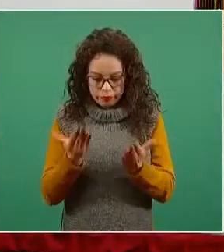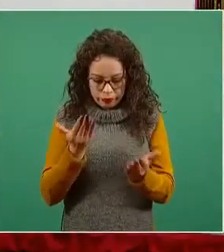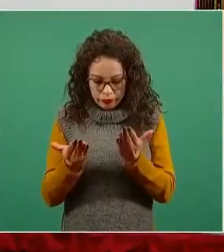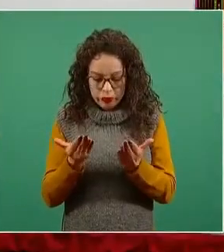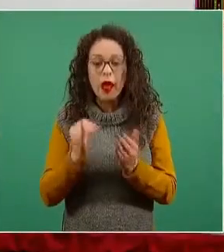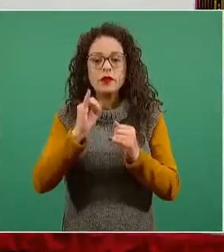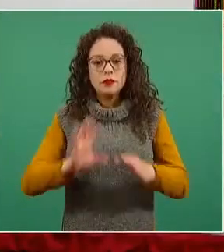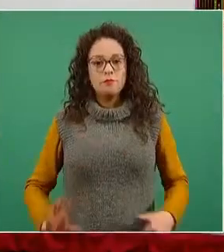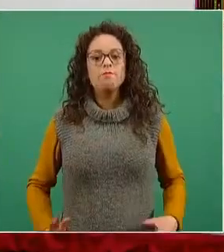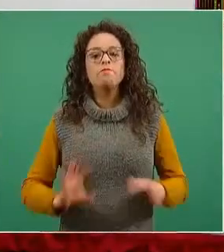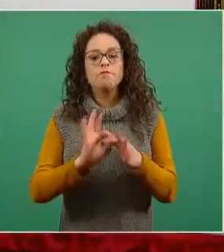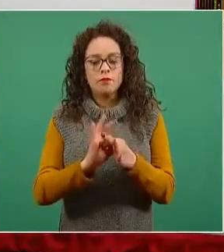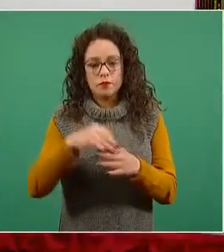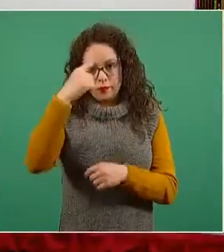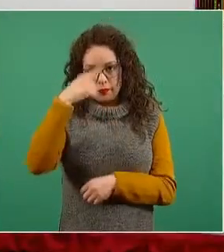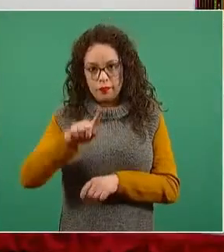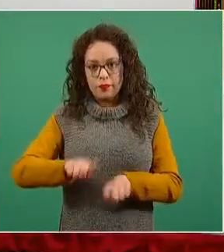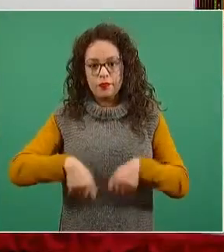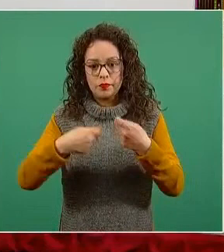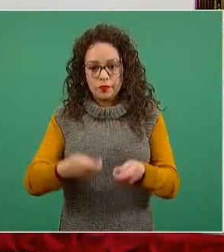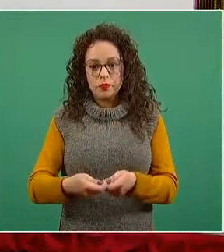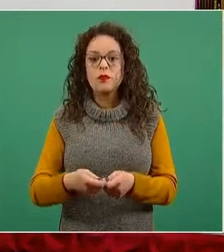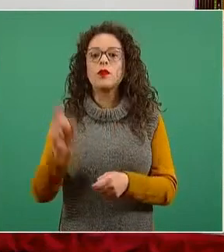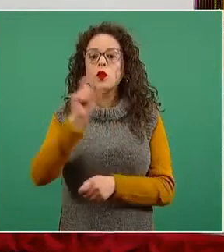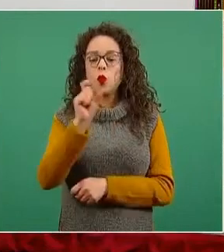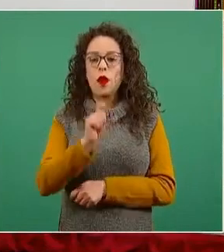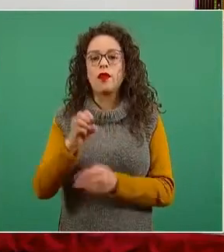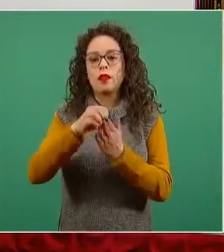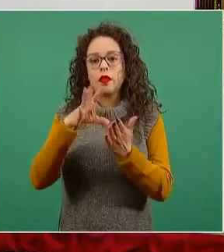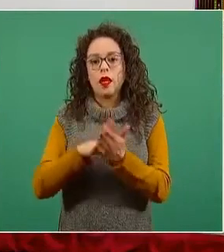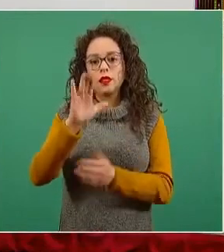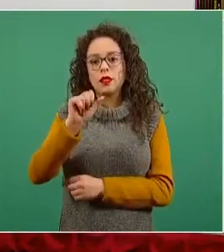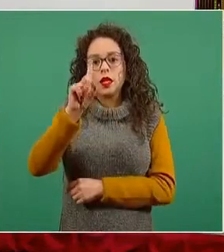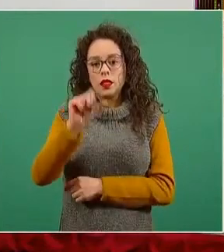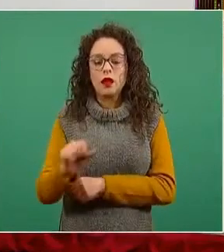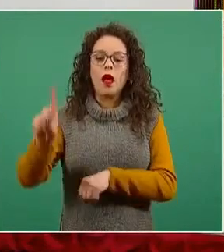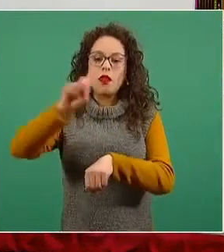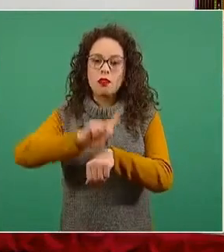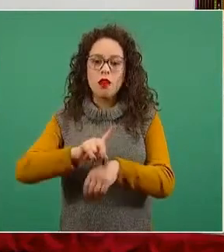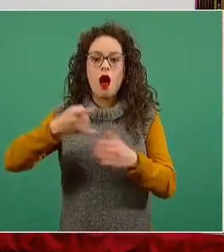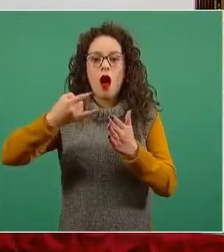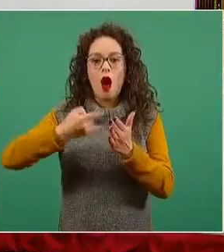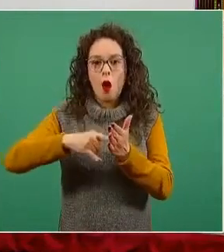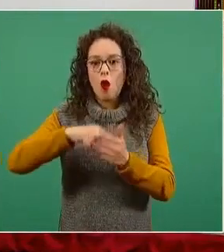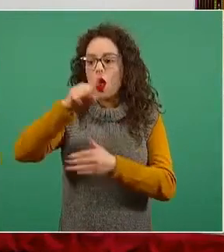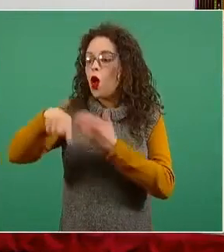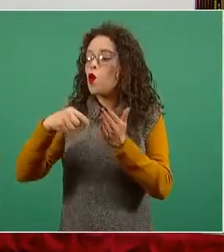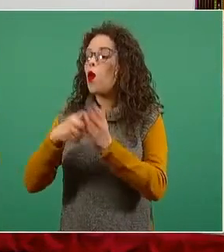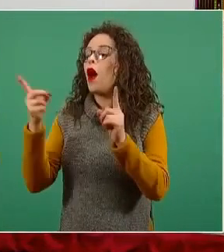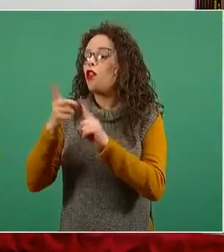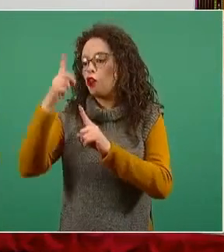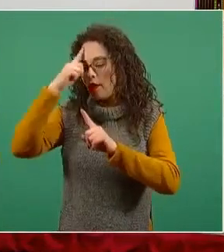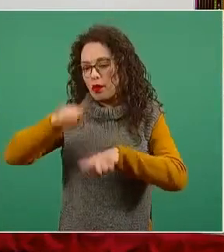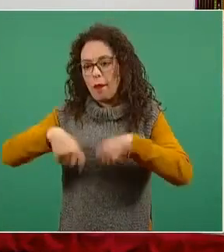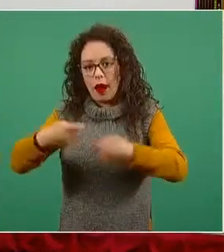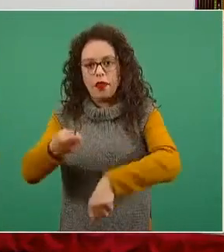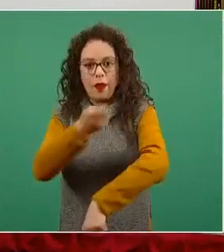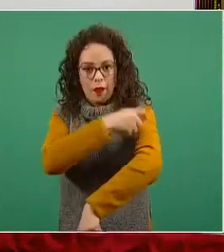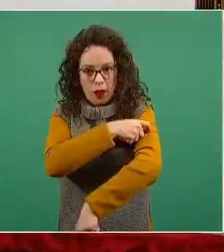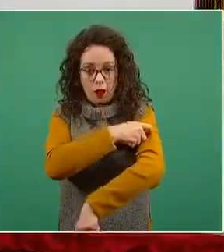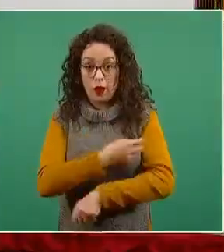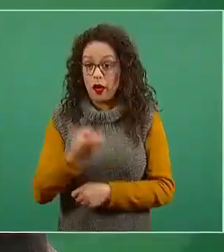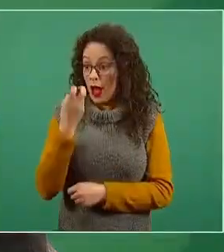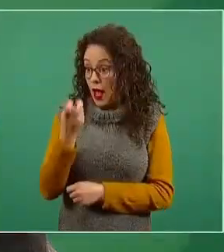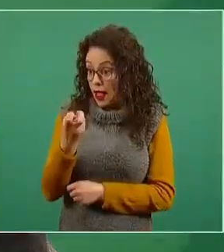adecuado, candidato para una hora y día determinados en un puesto de vacunación determinado. Y además, esto lo que nos permite